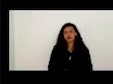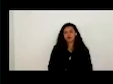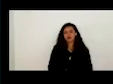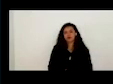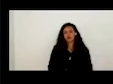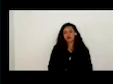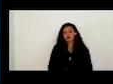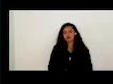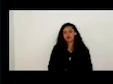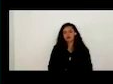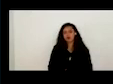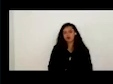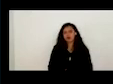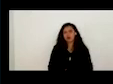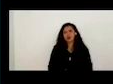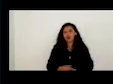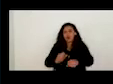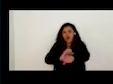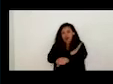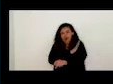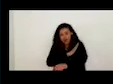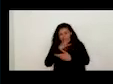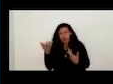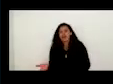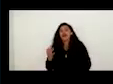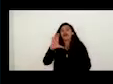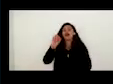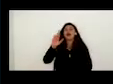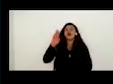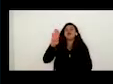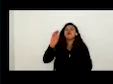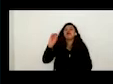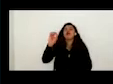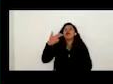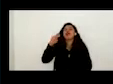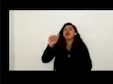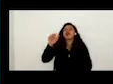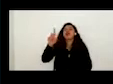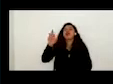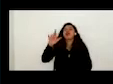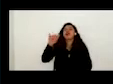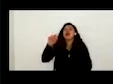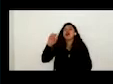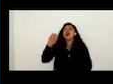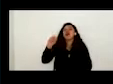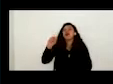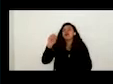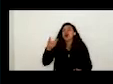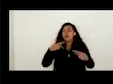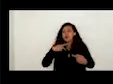Energía. Energía, carbohidratos, exacto. Alguien por aquí también